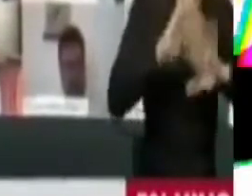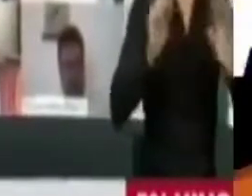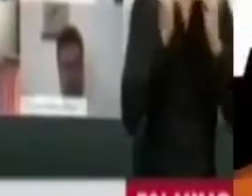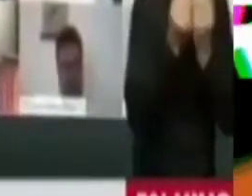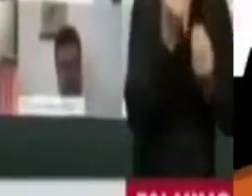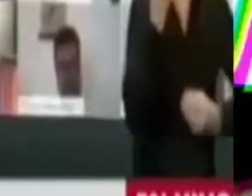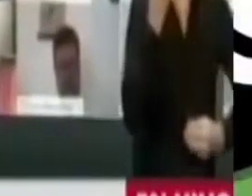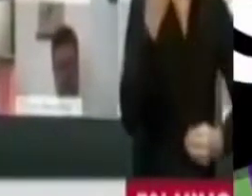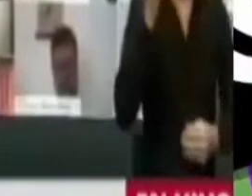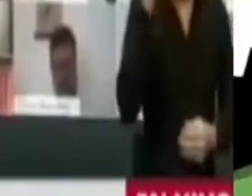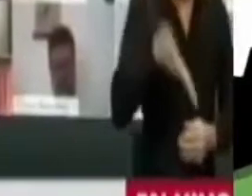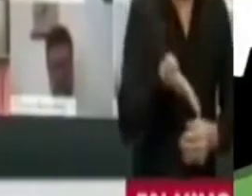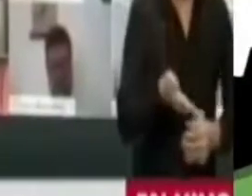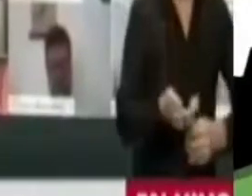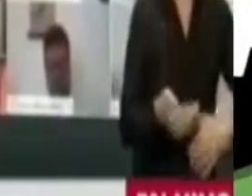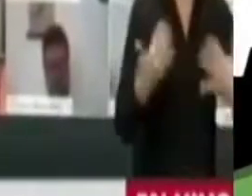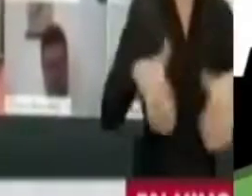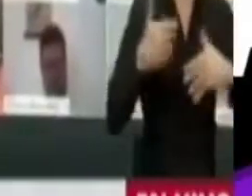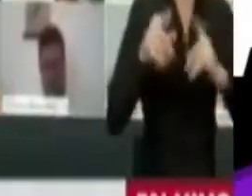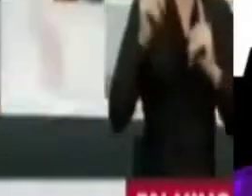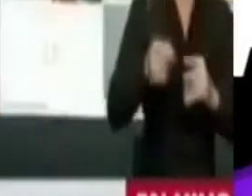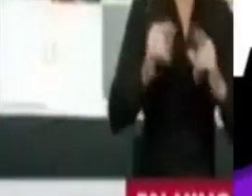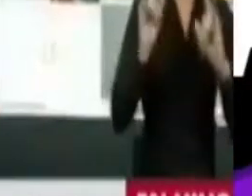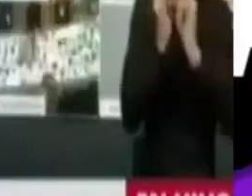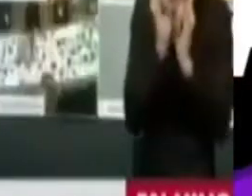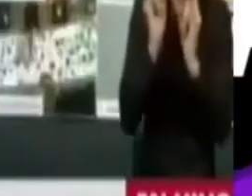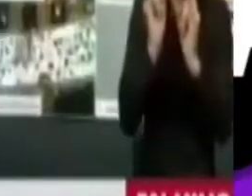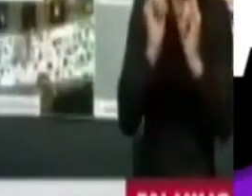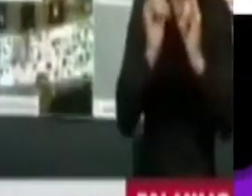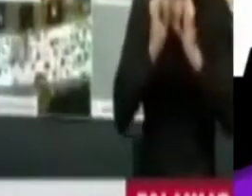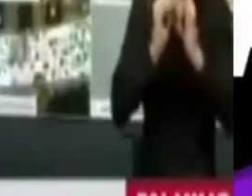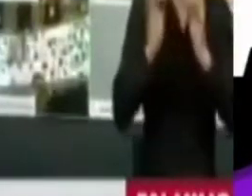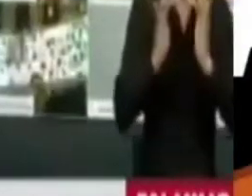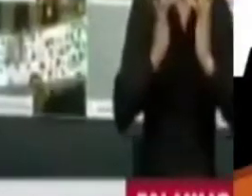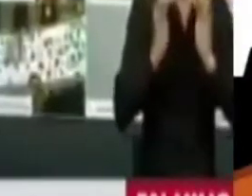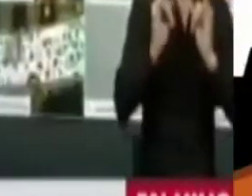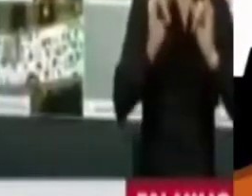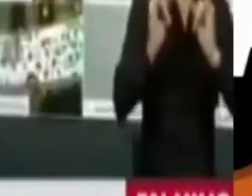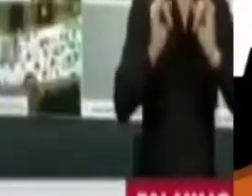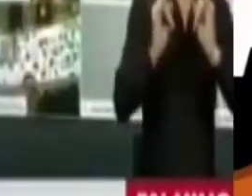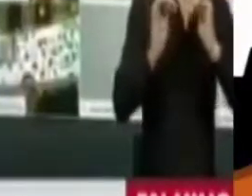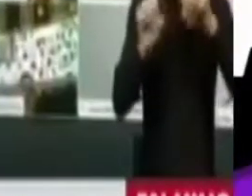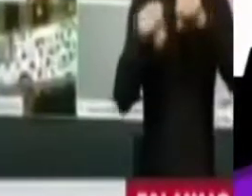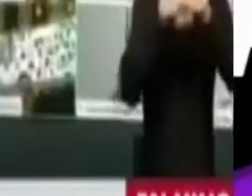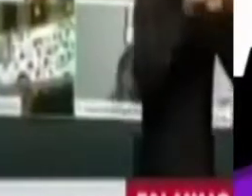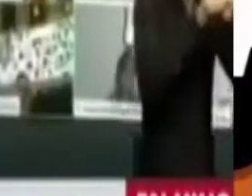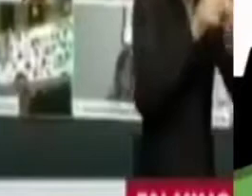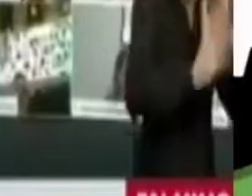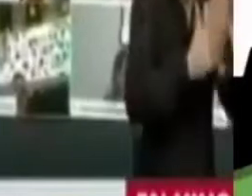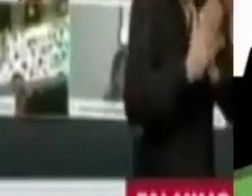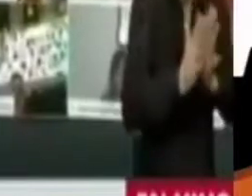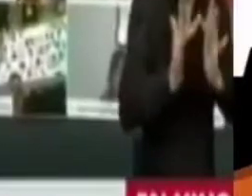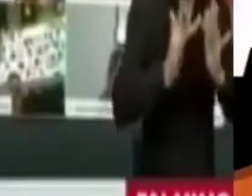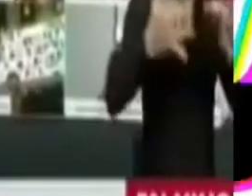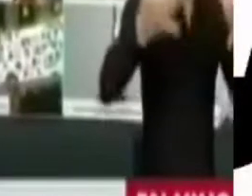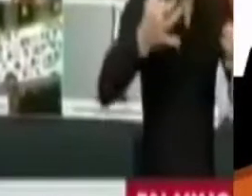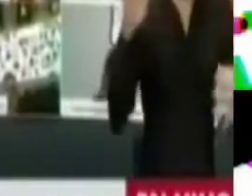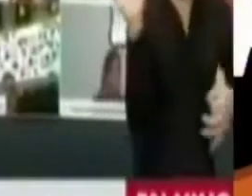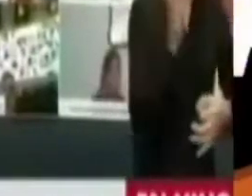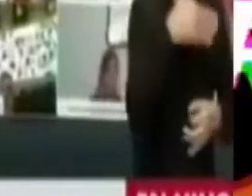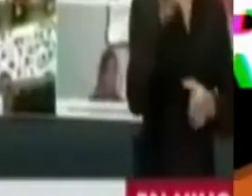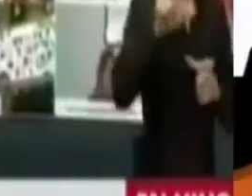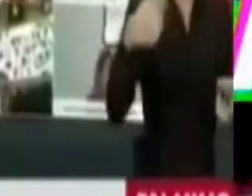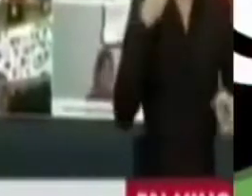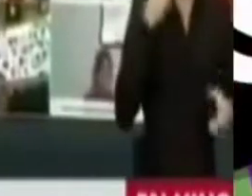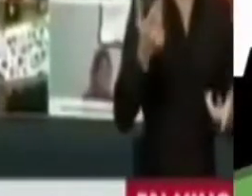que ganamos, tuvimos fallos favorables, empezaron las otras provincias a hacer el reclamo. Pero es la primera provincia, digamos,